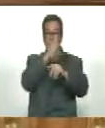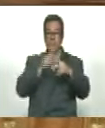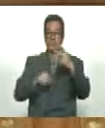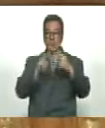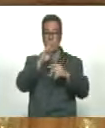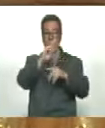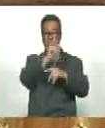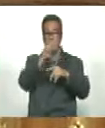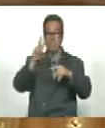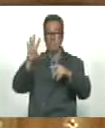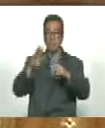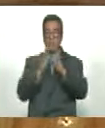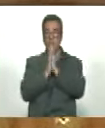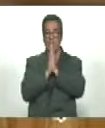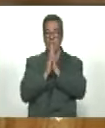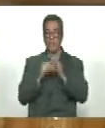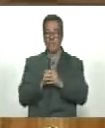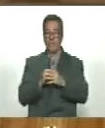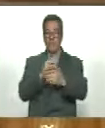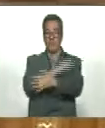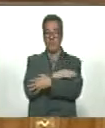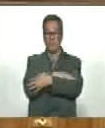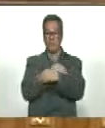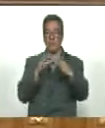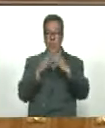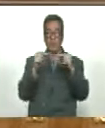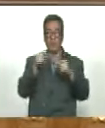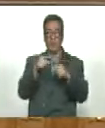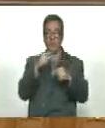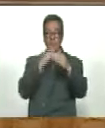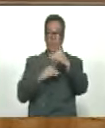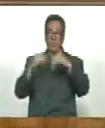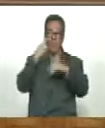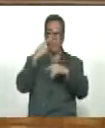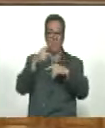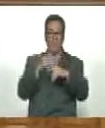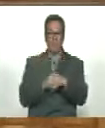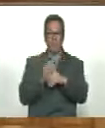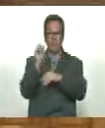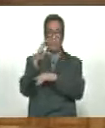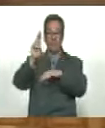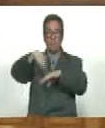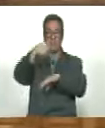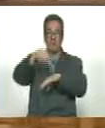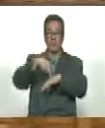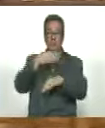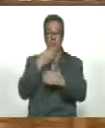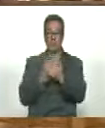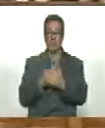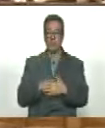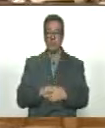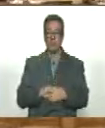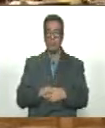24 bloques estadales, por favor. Un abrazo pues para todas y para todos. Nos vemos mañana en la Asamblea Nacional.